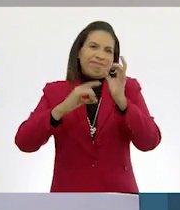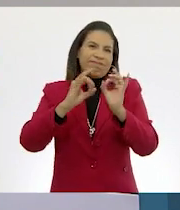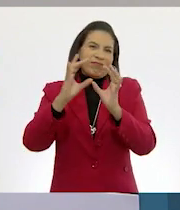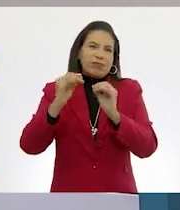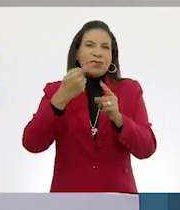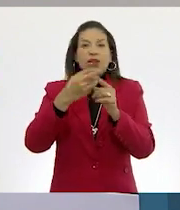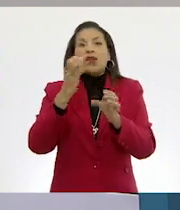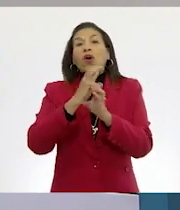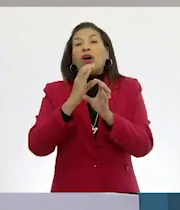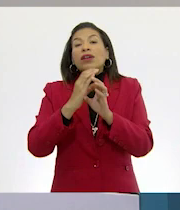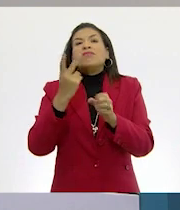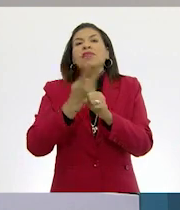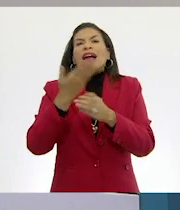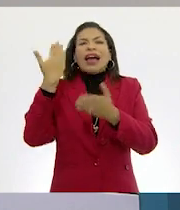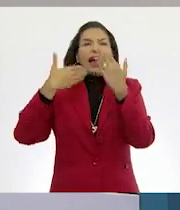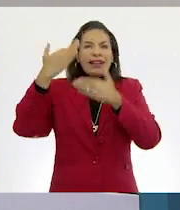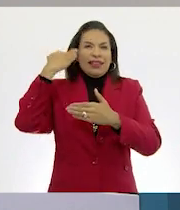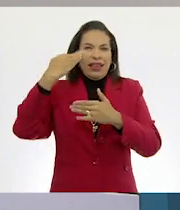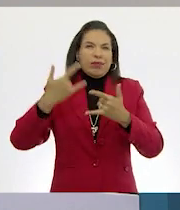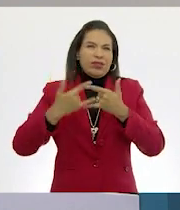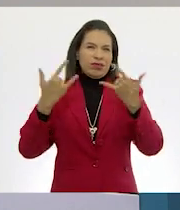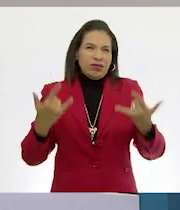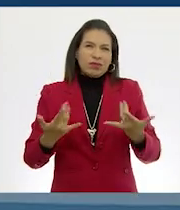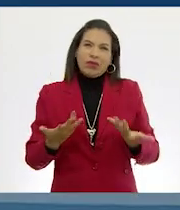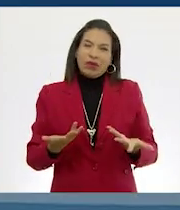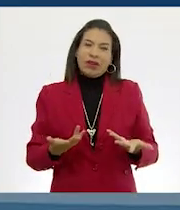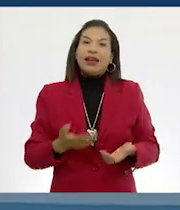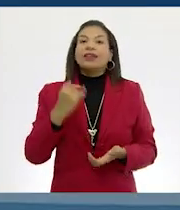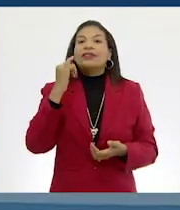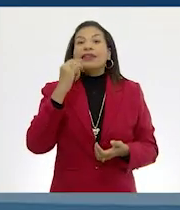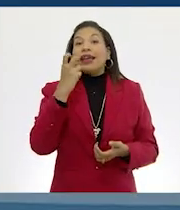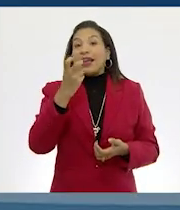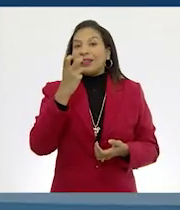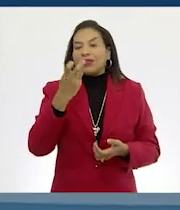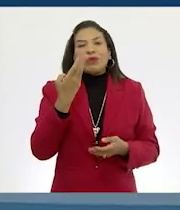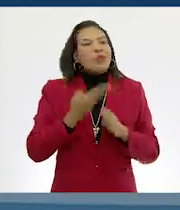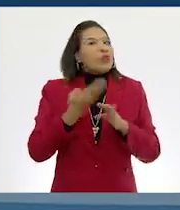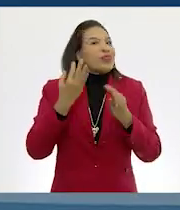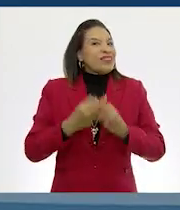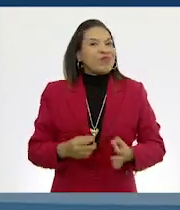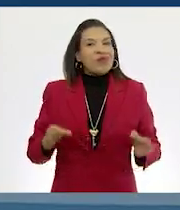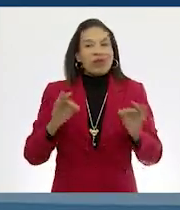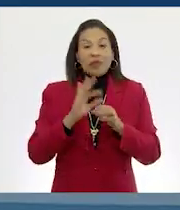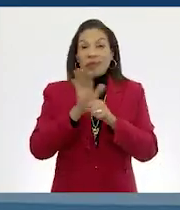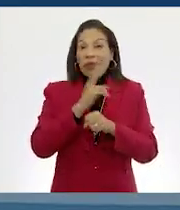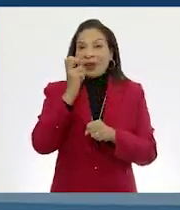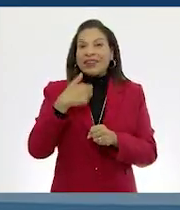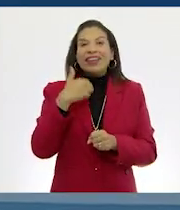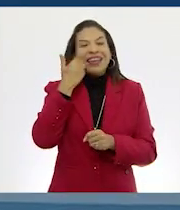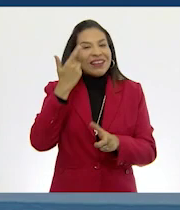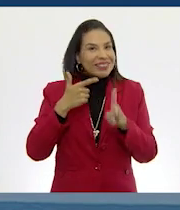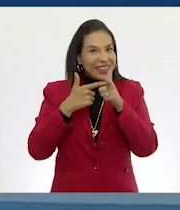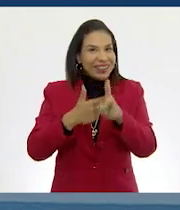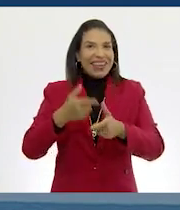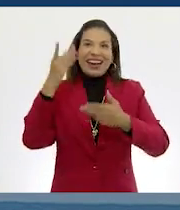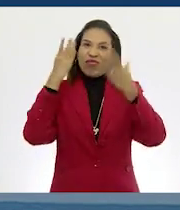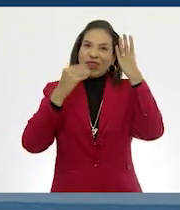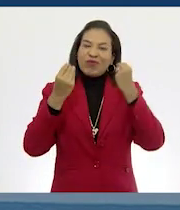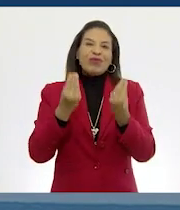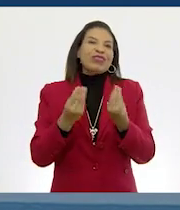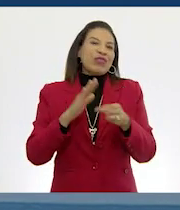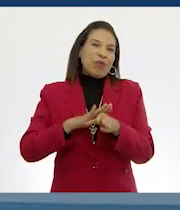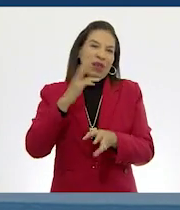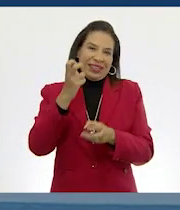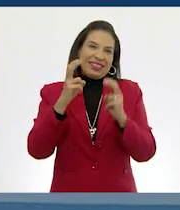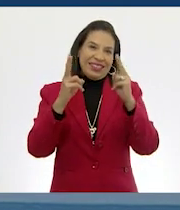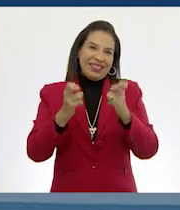de ciertos hechos en otros periodos históricos. Sí, eso es muy importante. Por eso quiero seguir aprendiendo mucho más